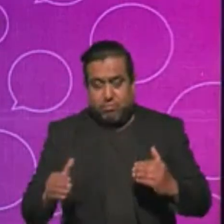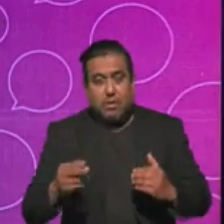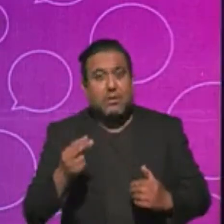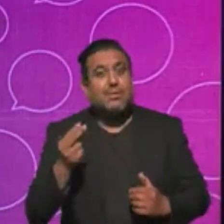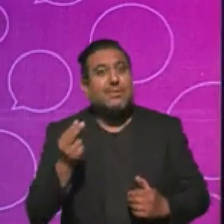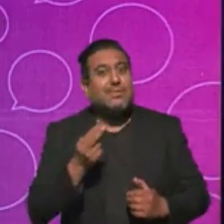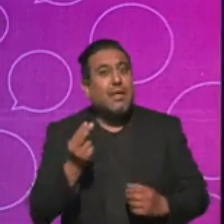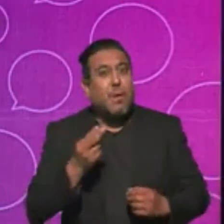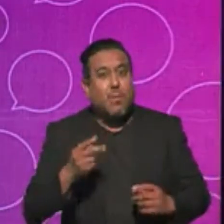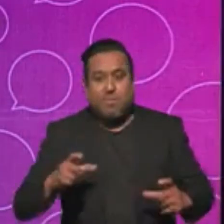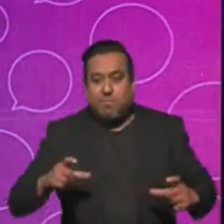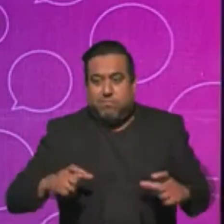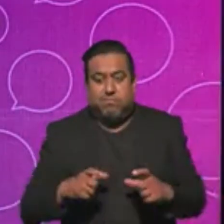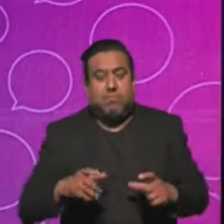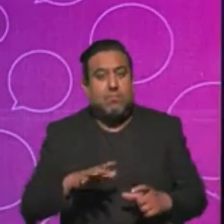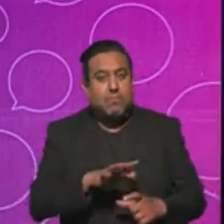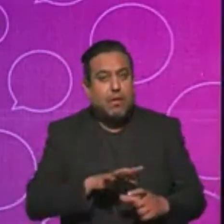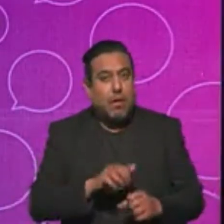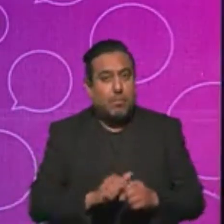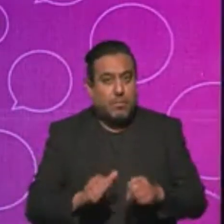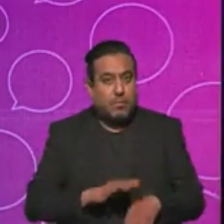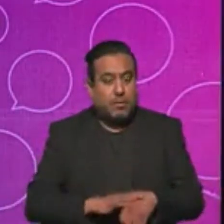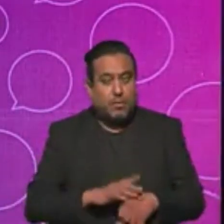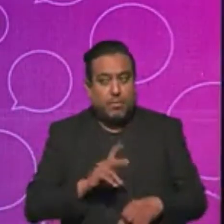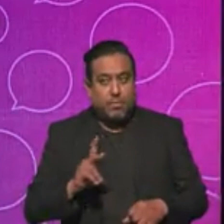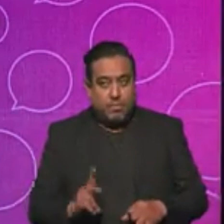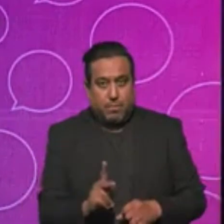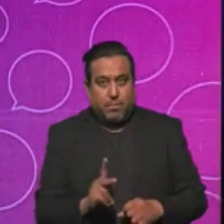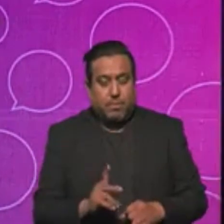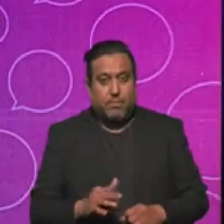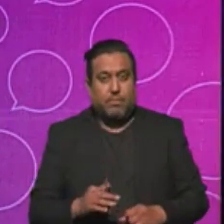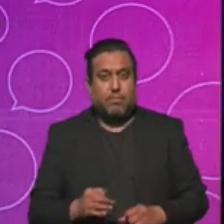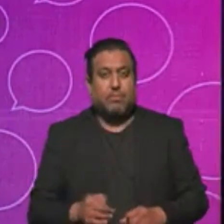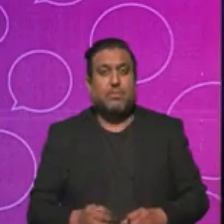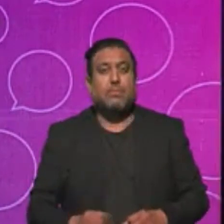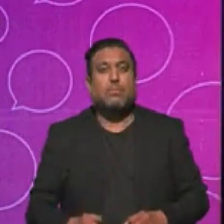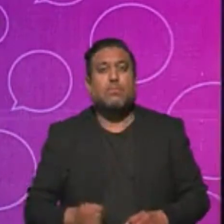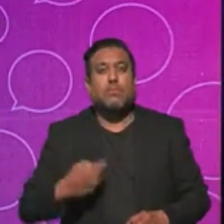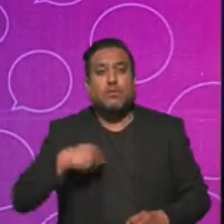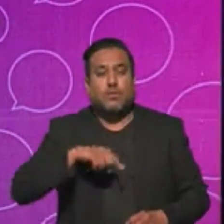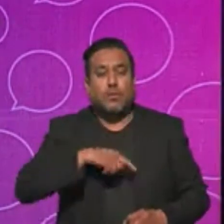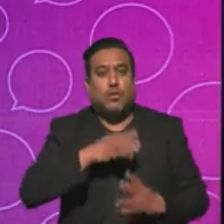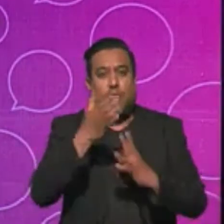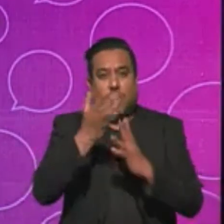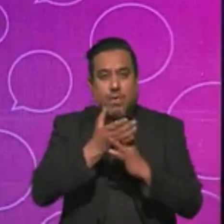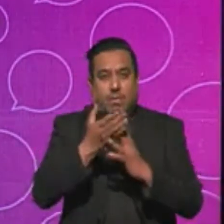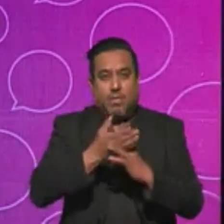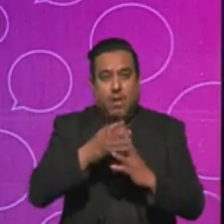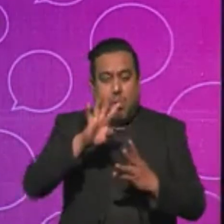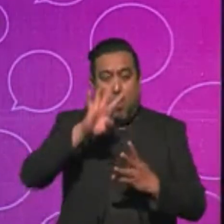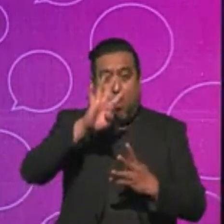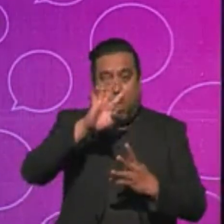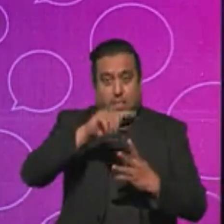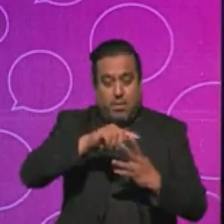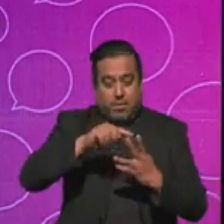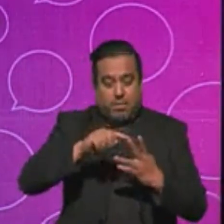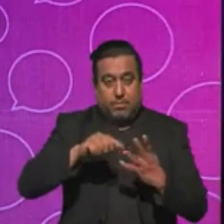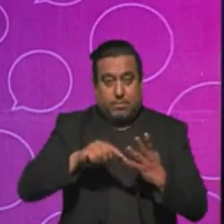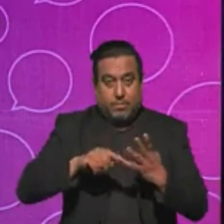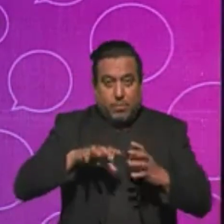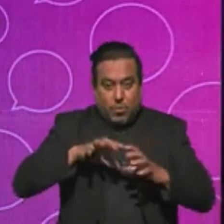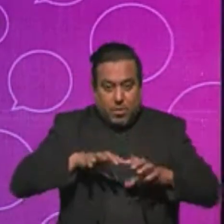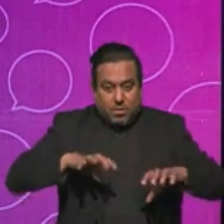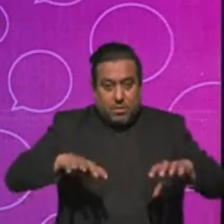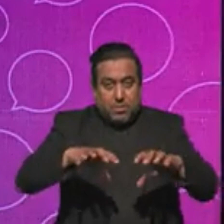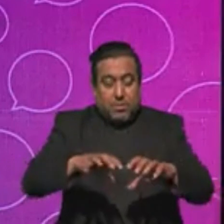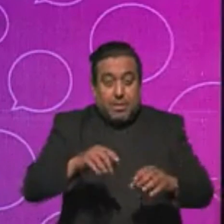administración pública municipal cómo lo vamos a hacer vamos a partir la ciudad en cuatro polos y dentro de esos cuatro polos vamos a hacer